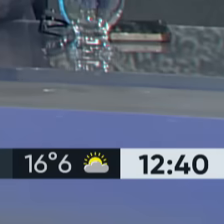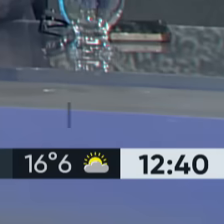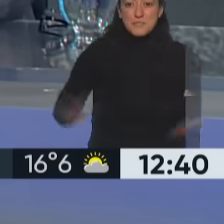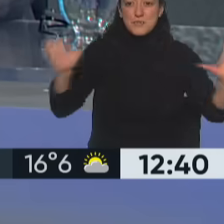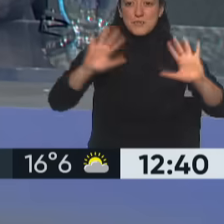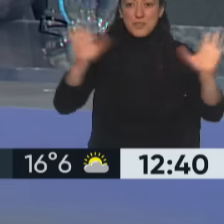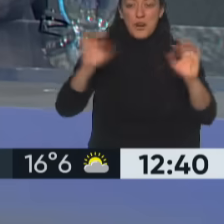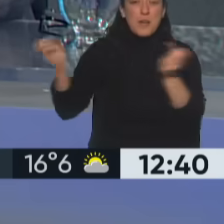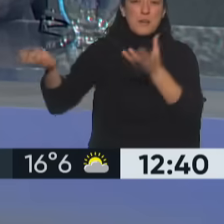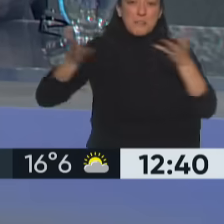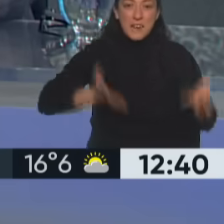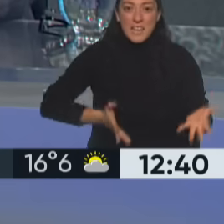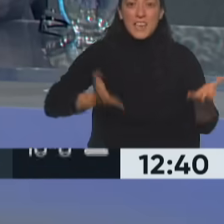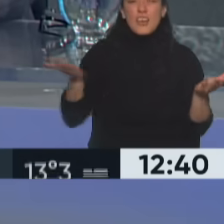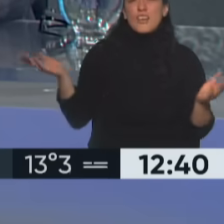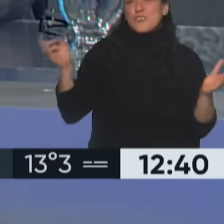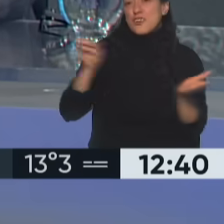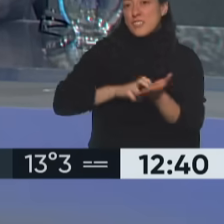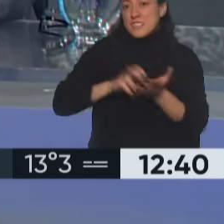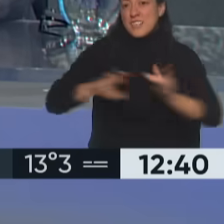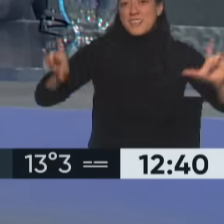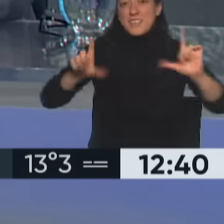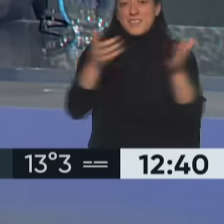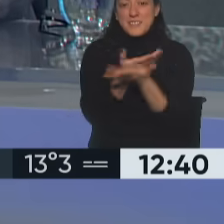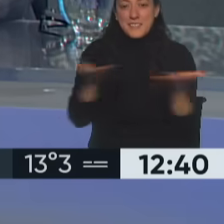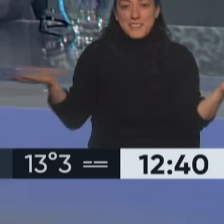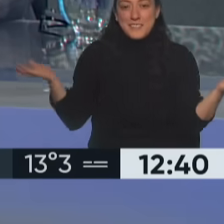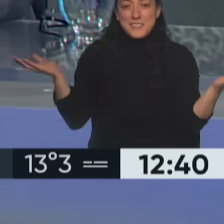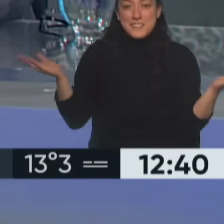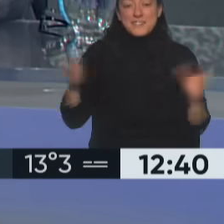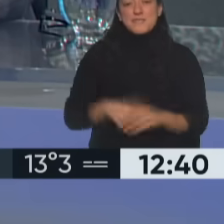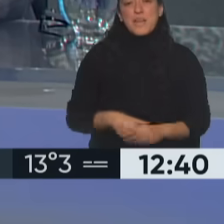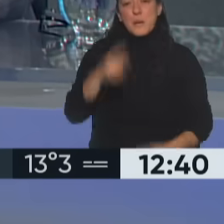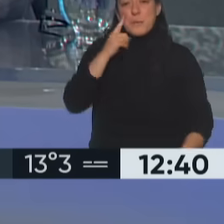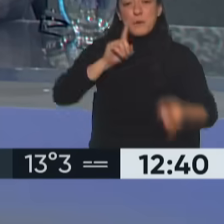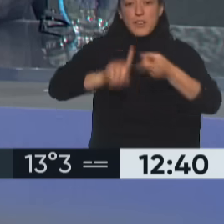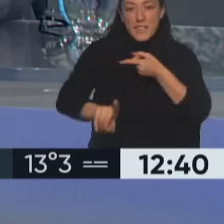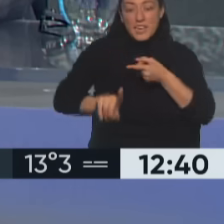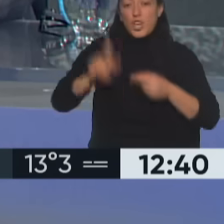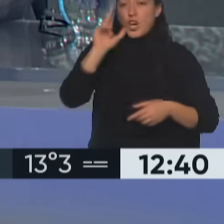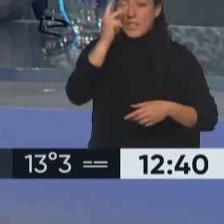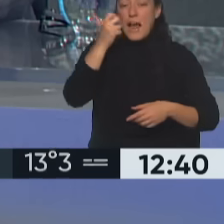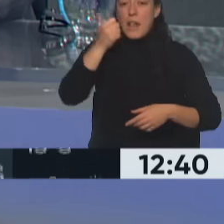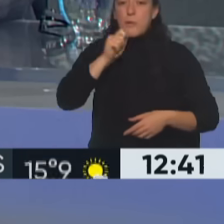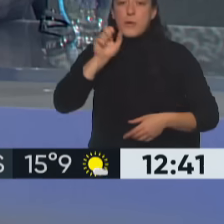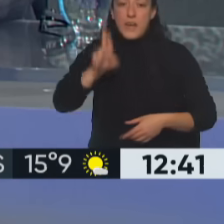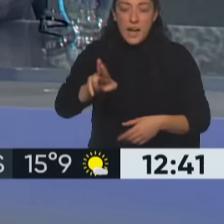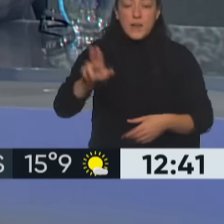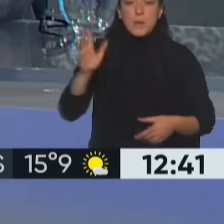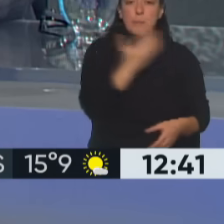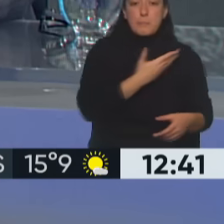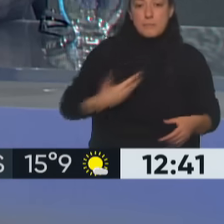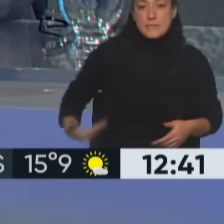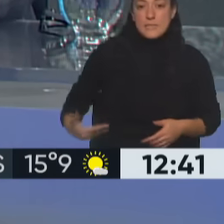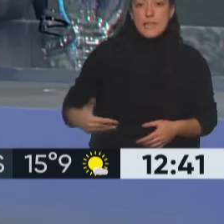Hola, bienvenidos. ¿Cómo les va? Estamos aquí en el noticiero de la televisión pública. Bien, nos vamos rápidamente en vivo al Hotel Alvear, Consejo de las Américas. Está hablando el